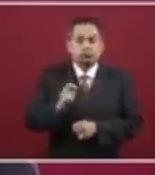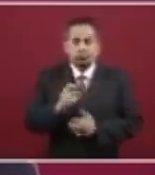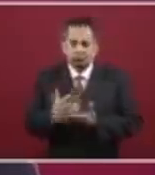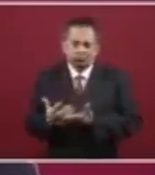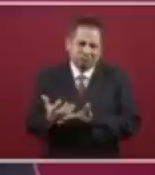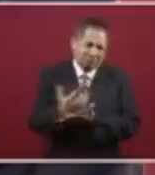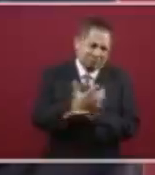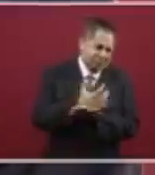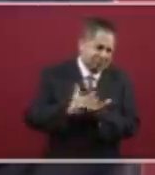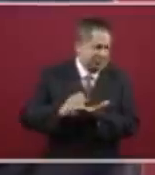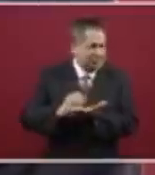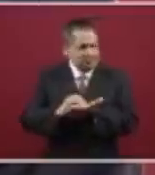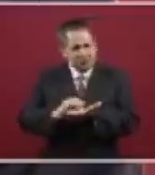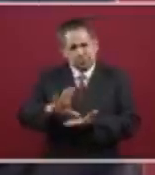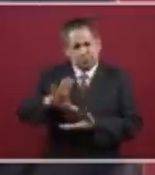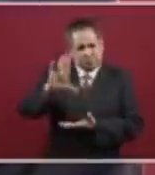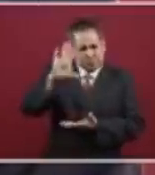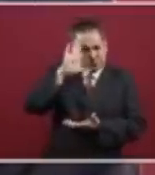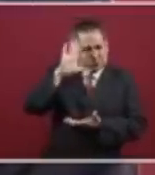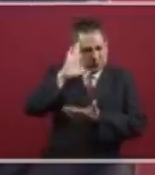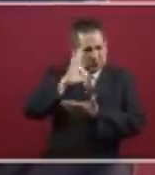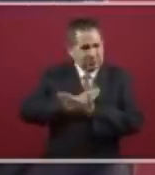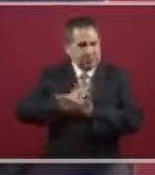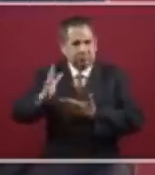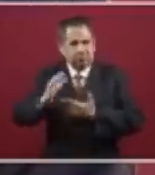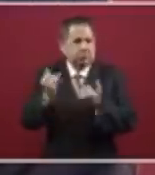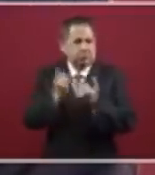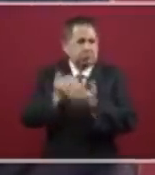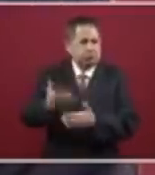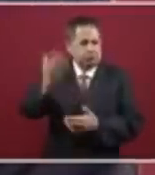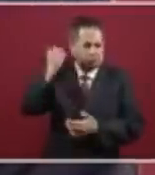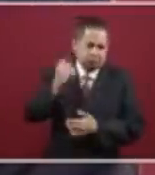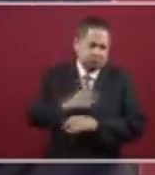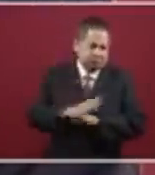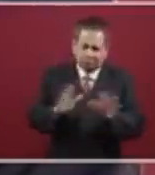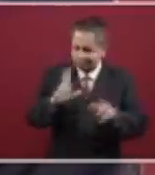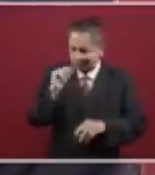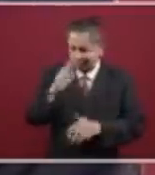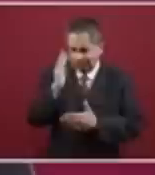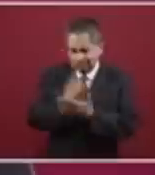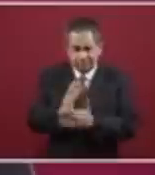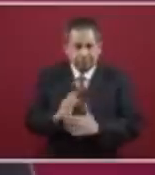sueldos extravagantes como los que existían.